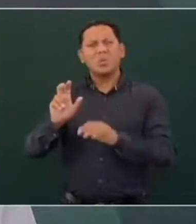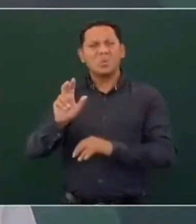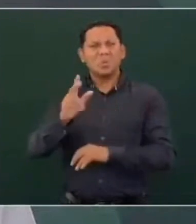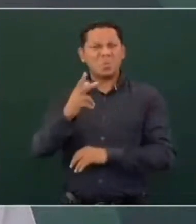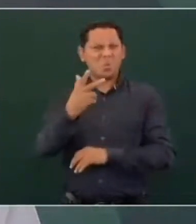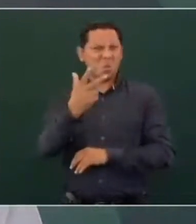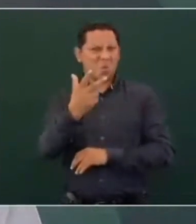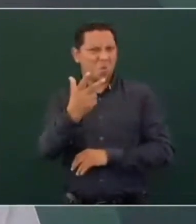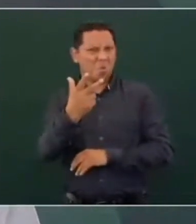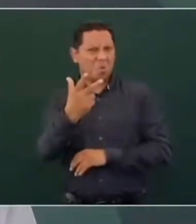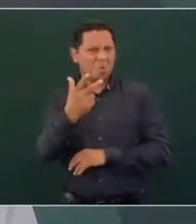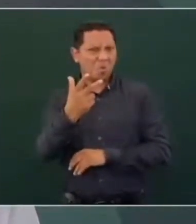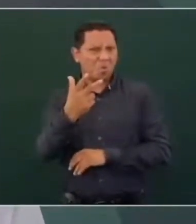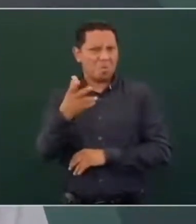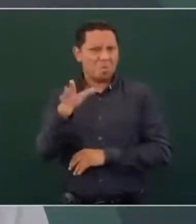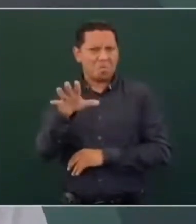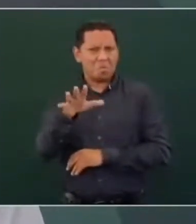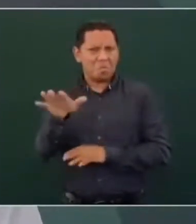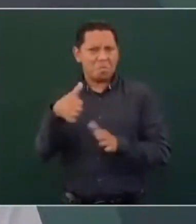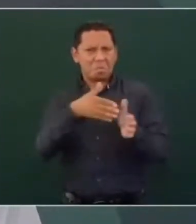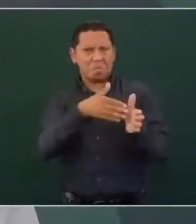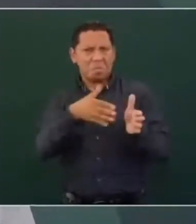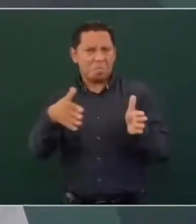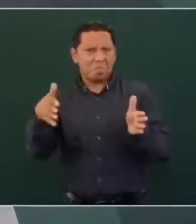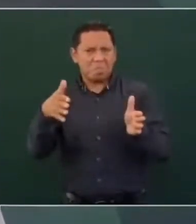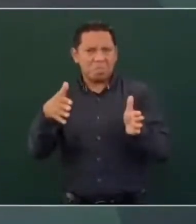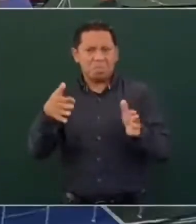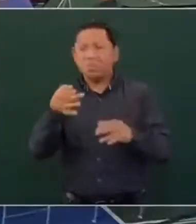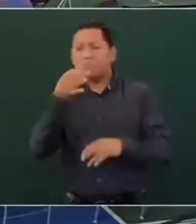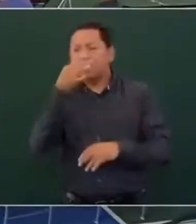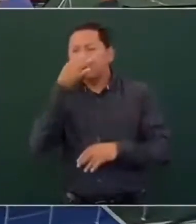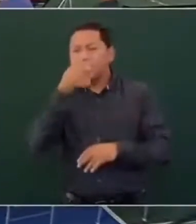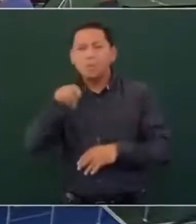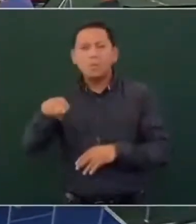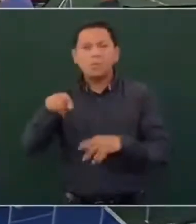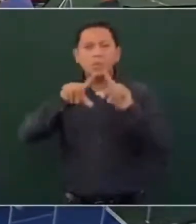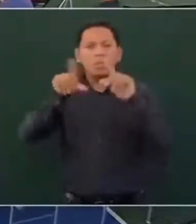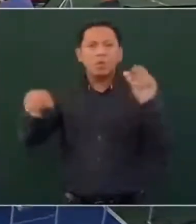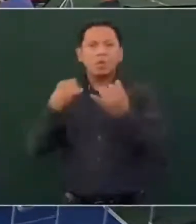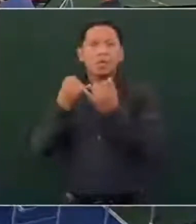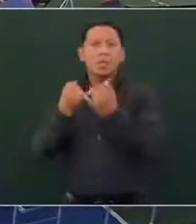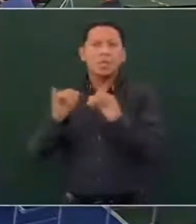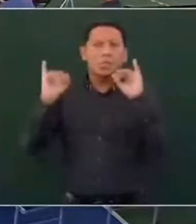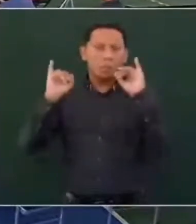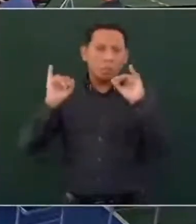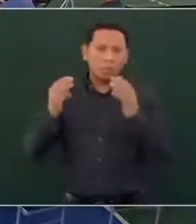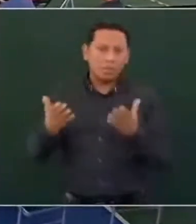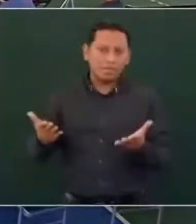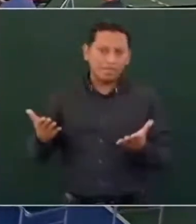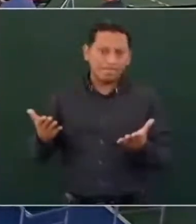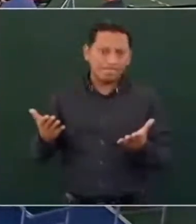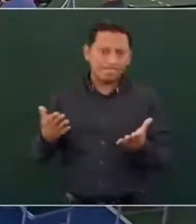1808, casi cuando se obtuvo la independencia de México.